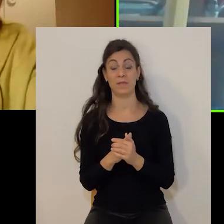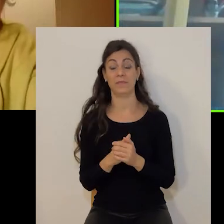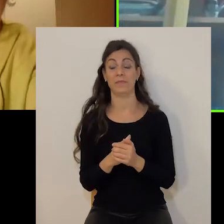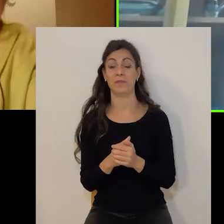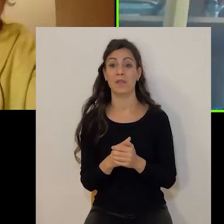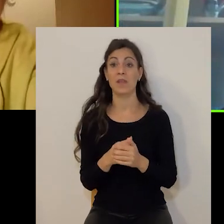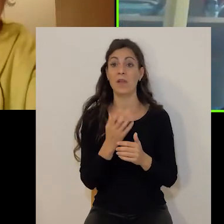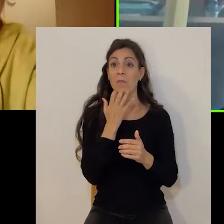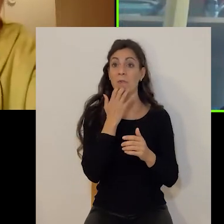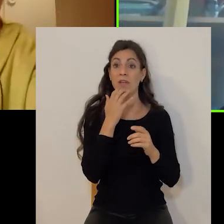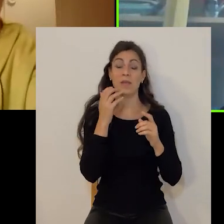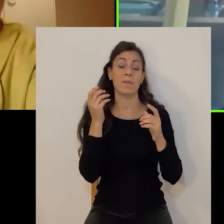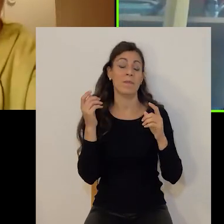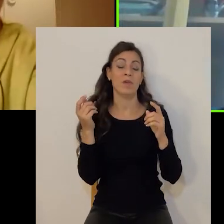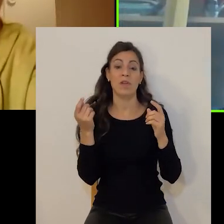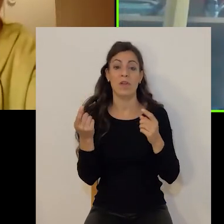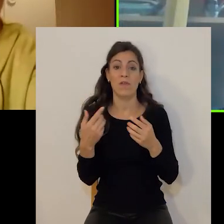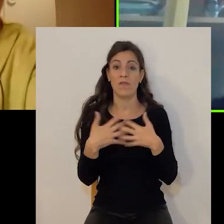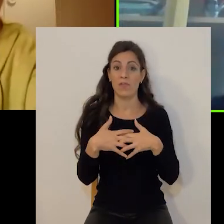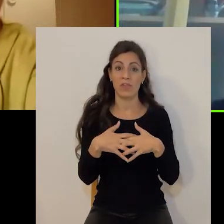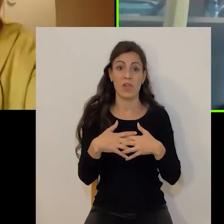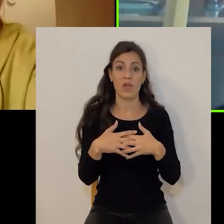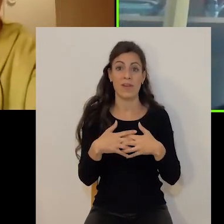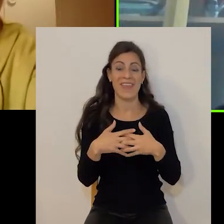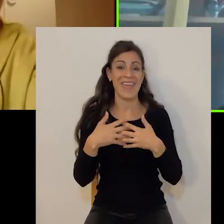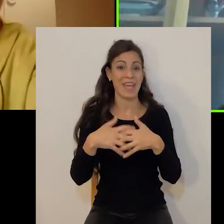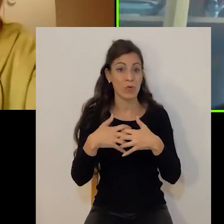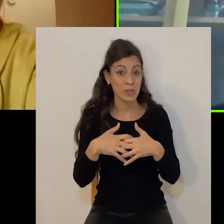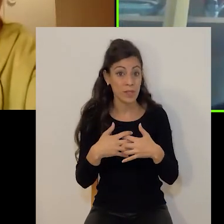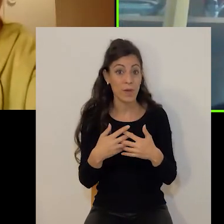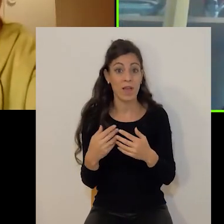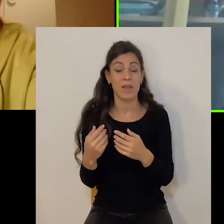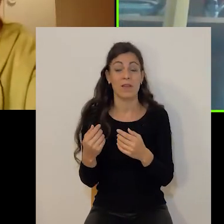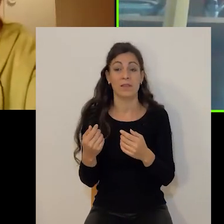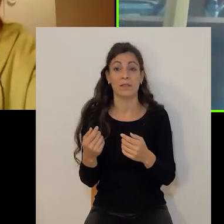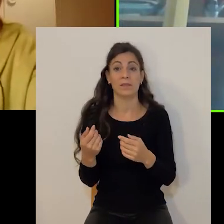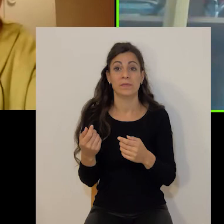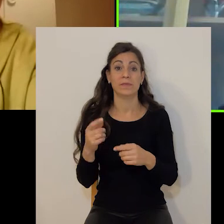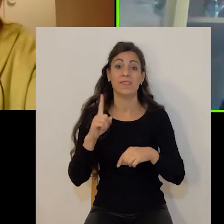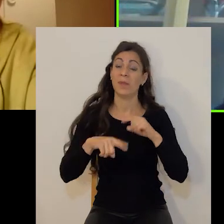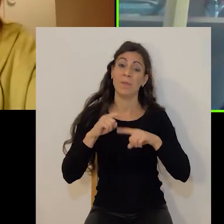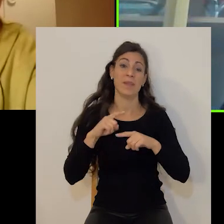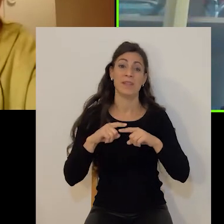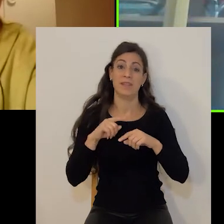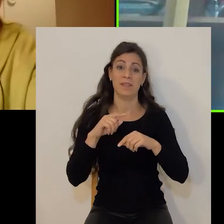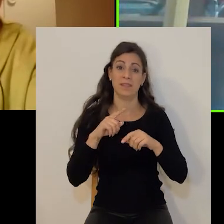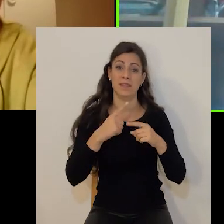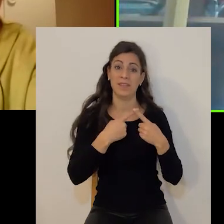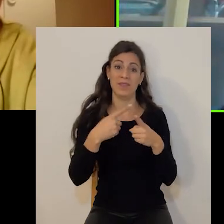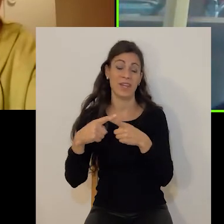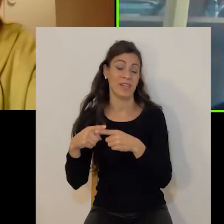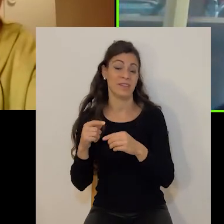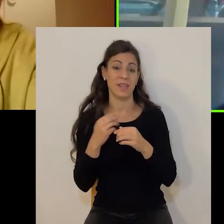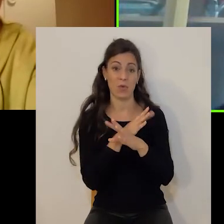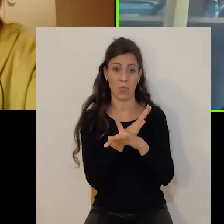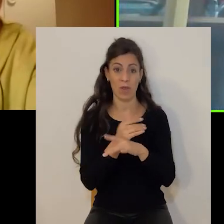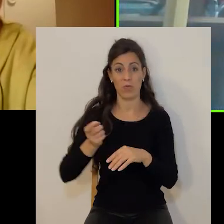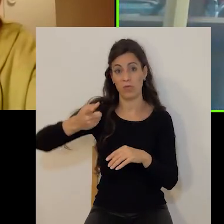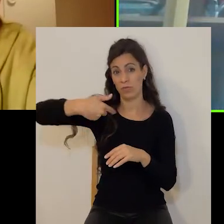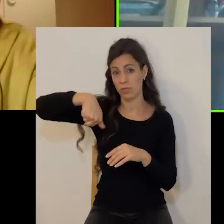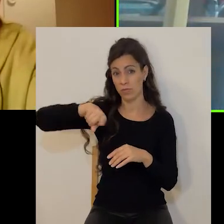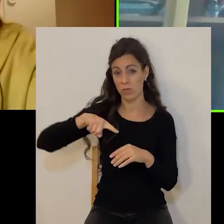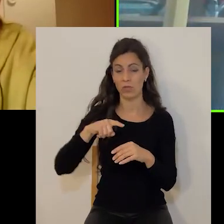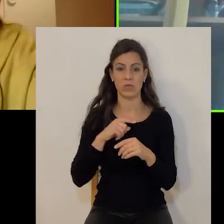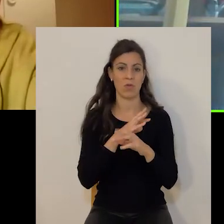funciones ejecutivas, en atención, memoria, la necesidad educativa en base a diferentes juegos. Pero claro, tenemos